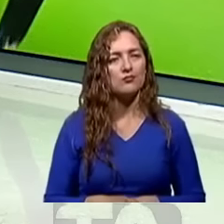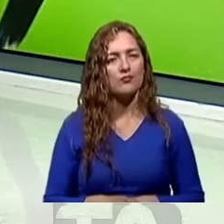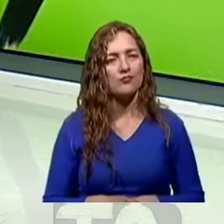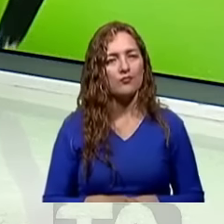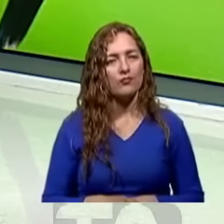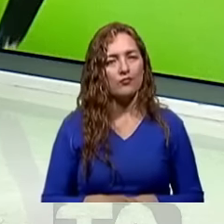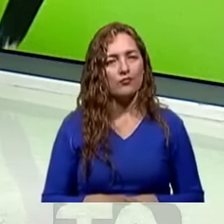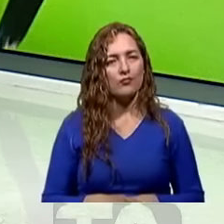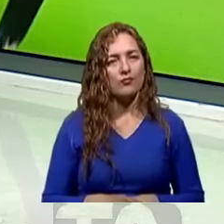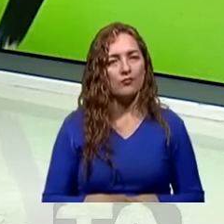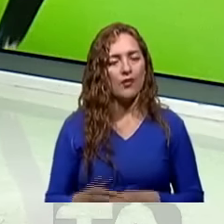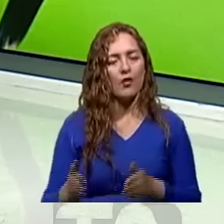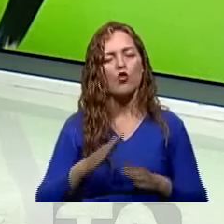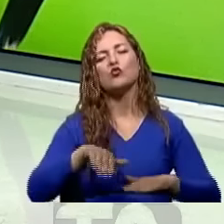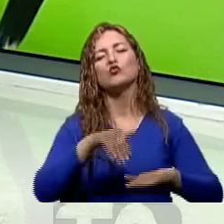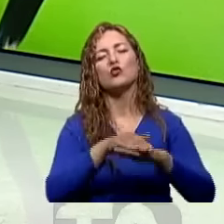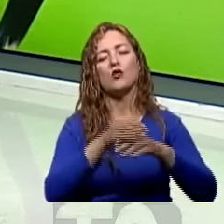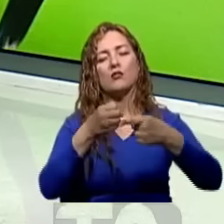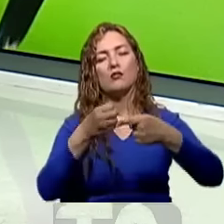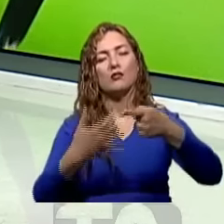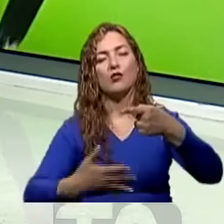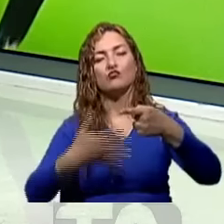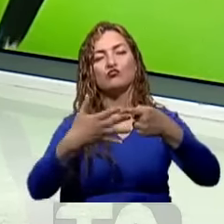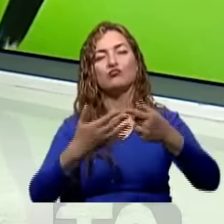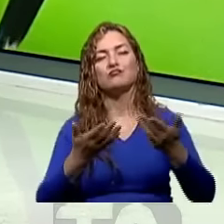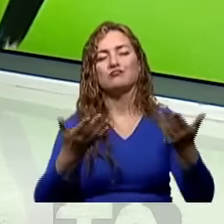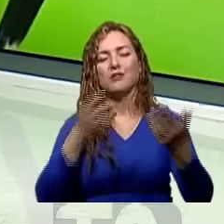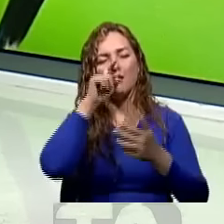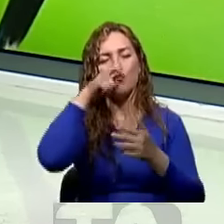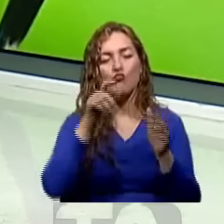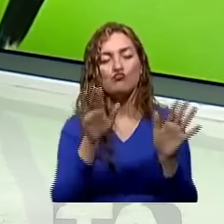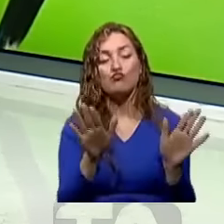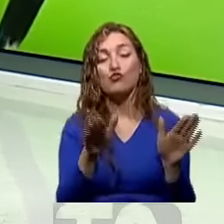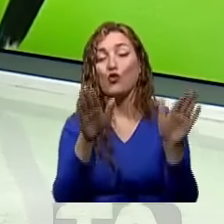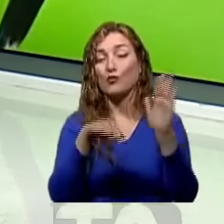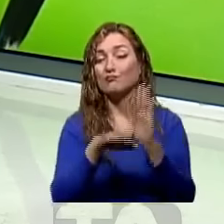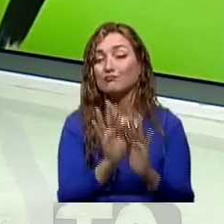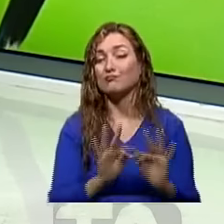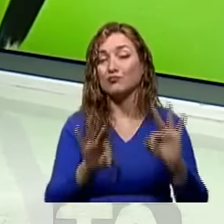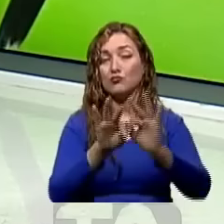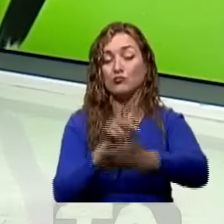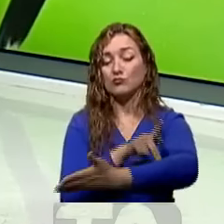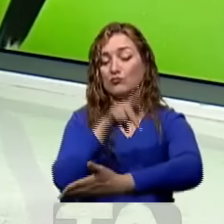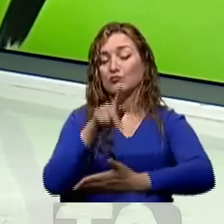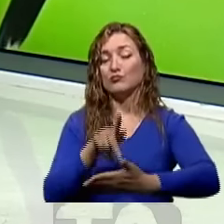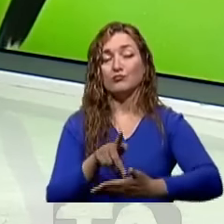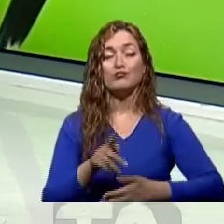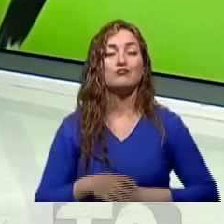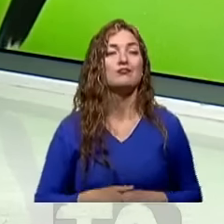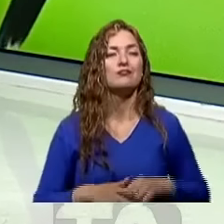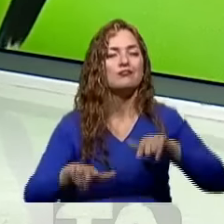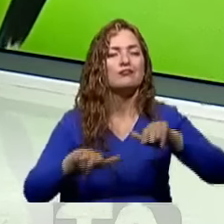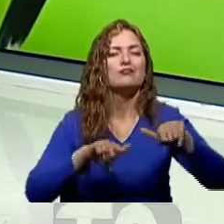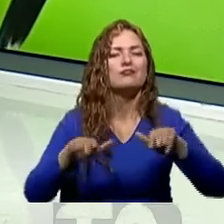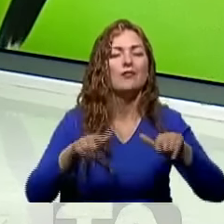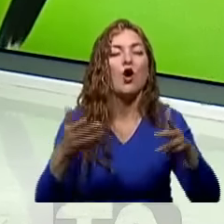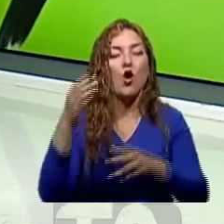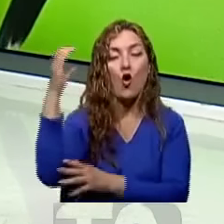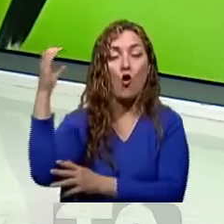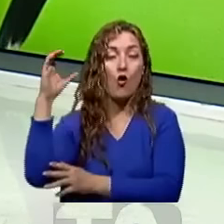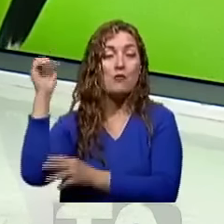Y vamos a hablar de alguna de las características de esta ave que es emblemática de Pichincha. Bueno, se la encuentra desde